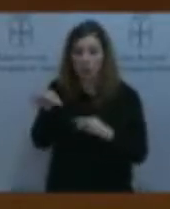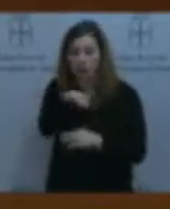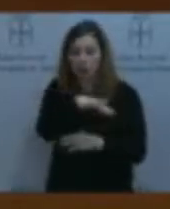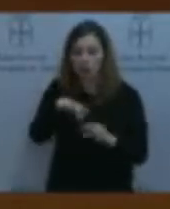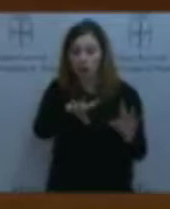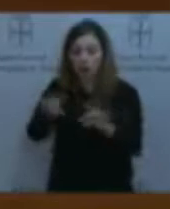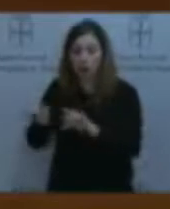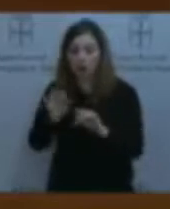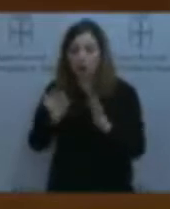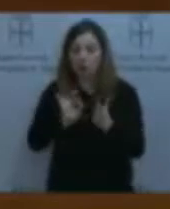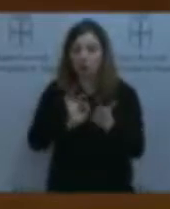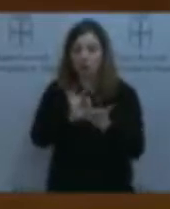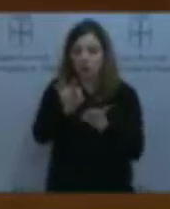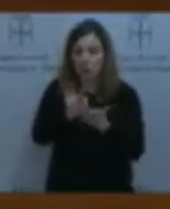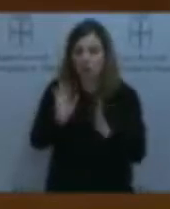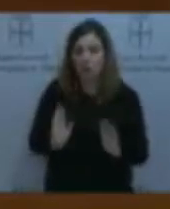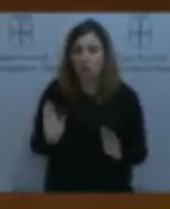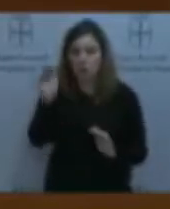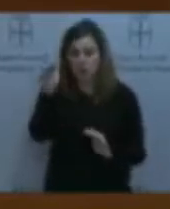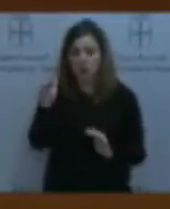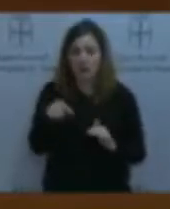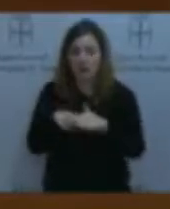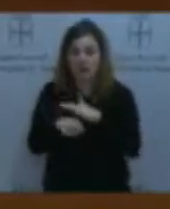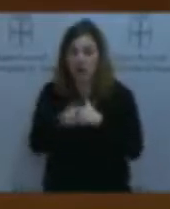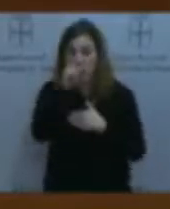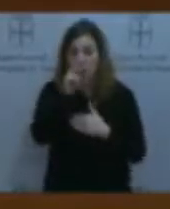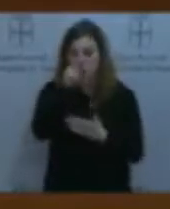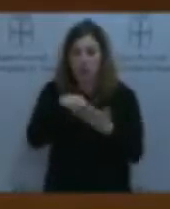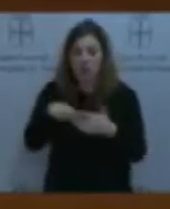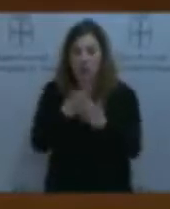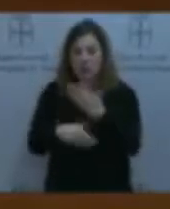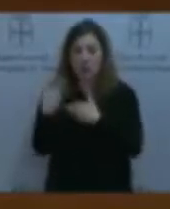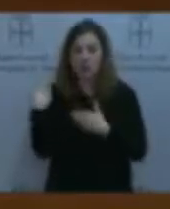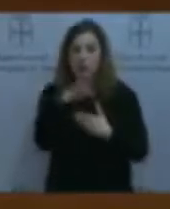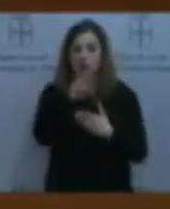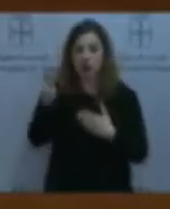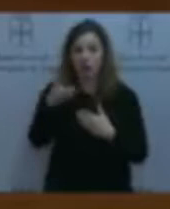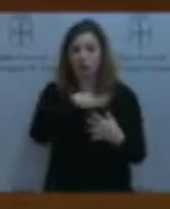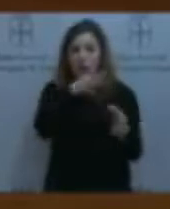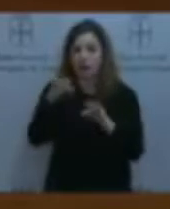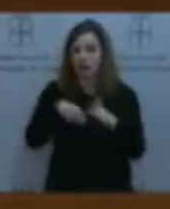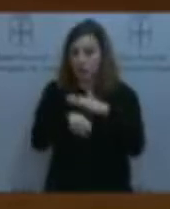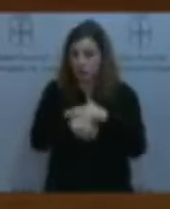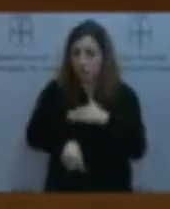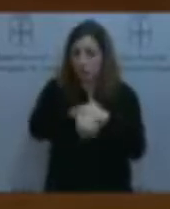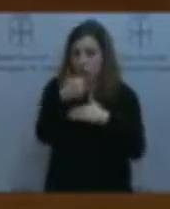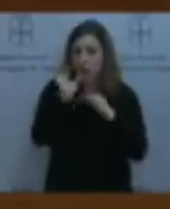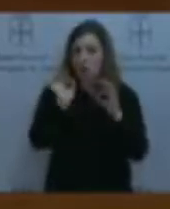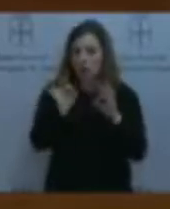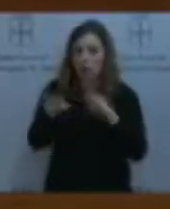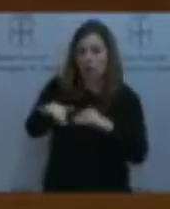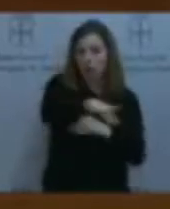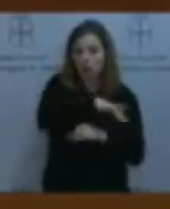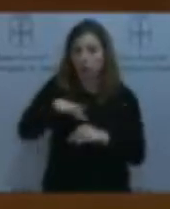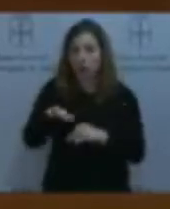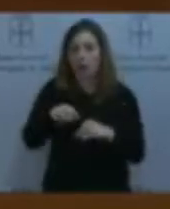el año 2016 se aprobaron 42 documentos de gestión que ordenan una superficie total de 10.762 hectáreas.